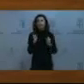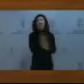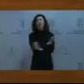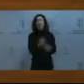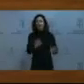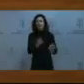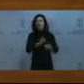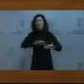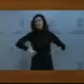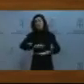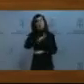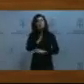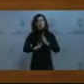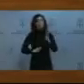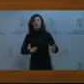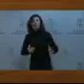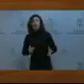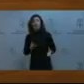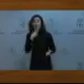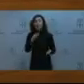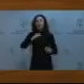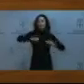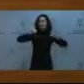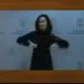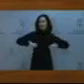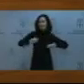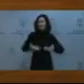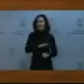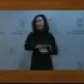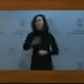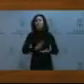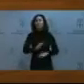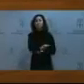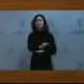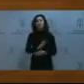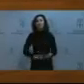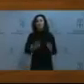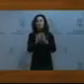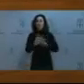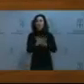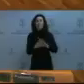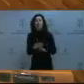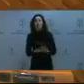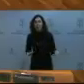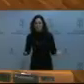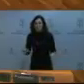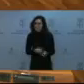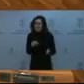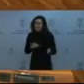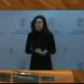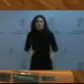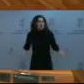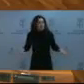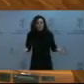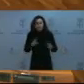porque si entramos en la materia de las ayudas concretas a las que hace referencia el plan, no tienen más que bucear entre las noticias solo de estos últimos